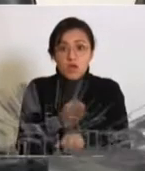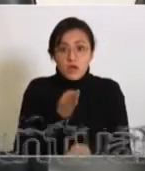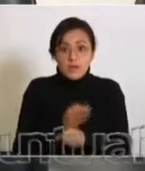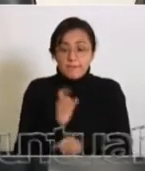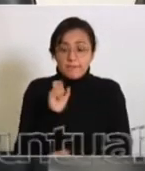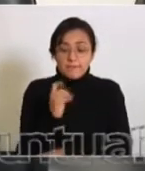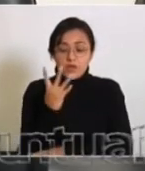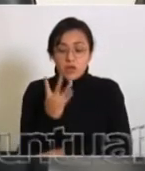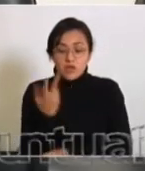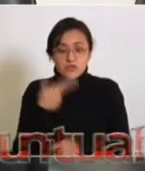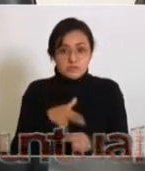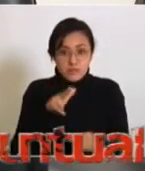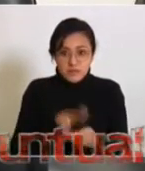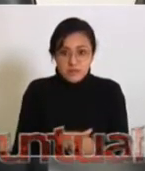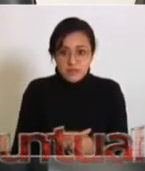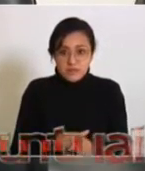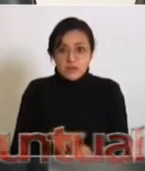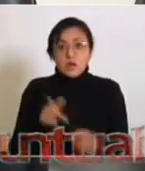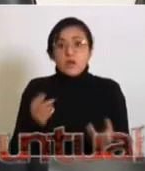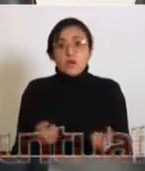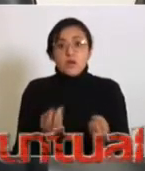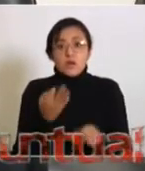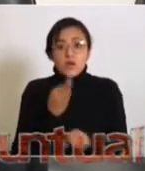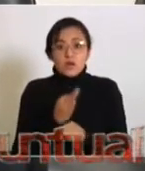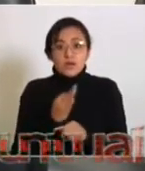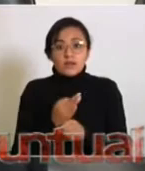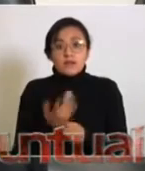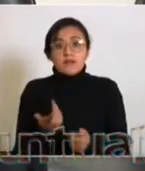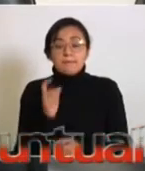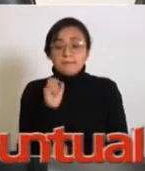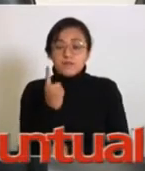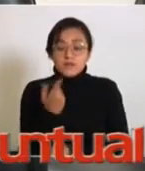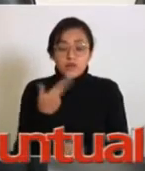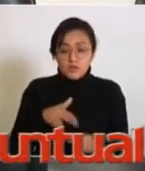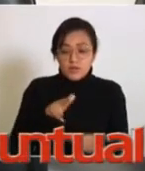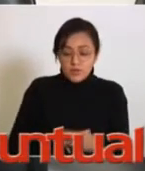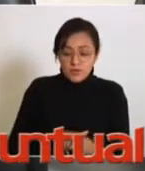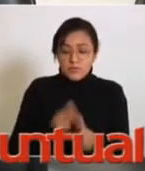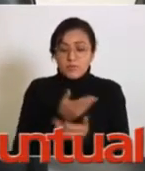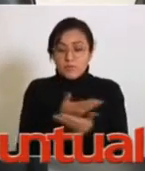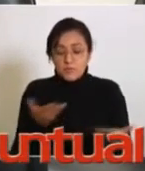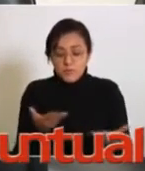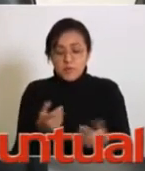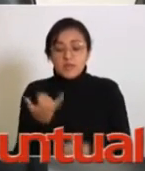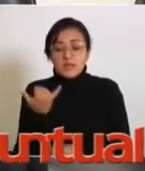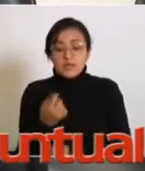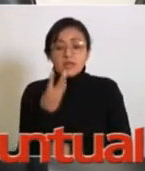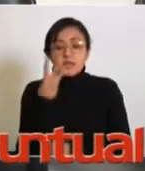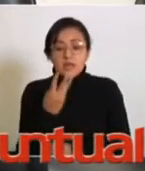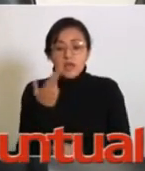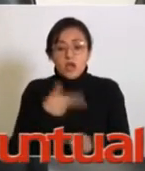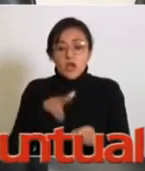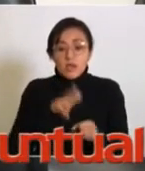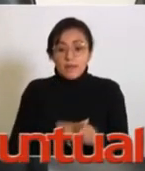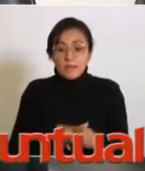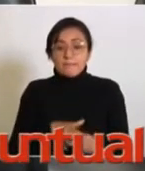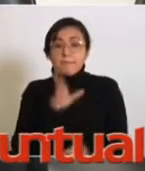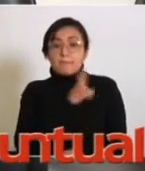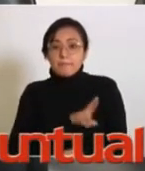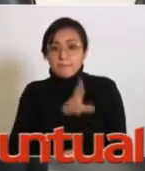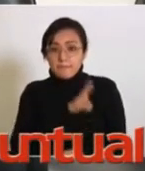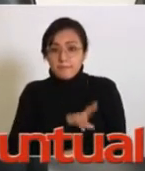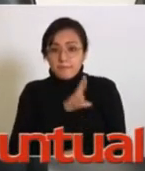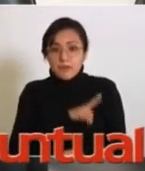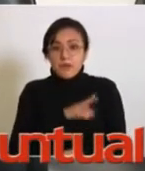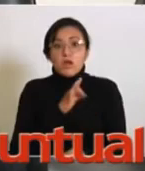a 24 hospitales, de los cuales están comprendidos por 21 hospitales públicos y 3 hospitales